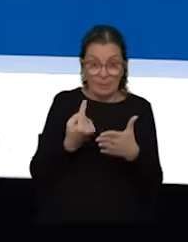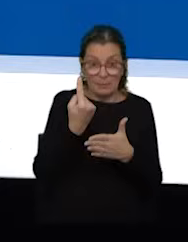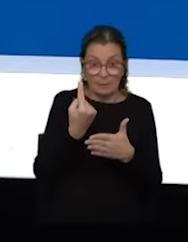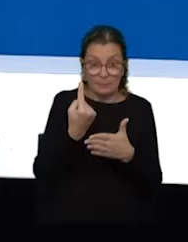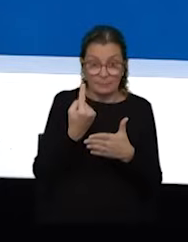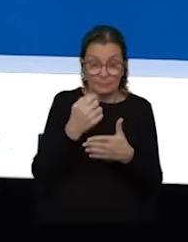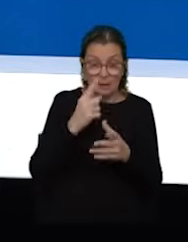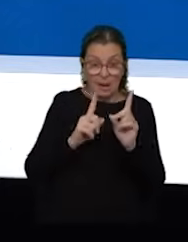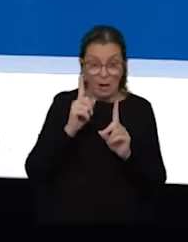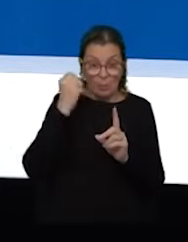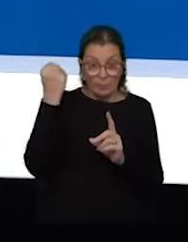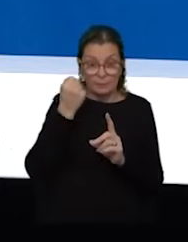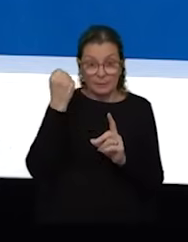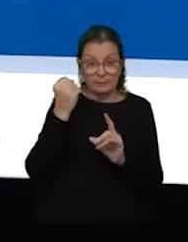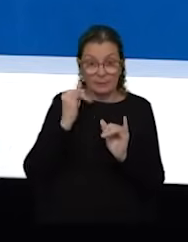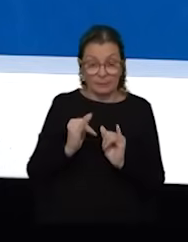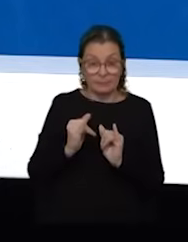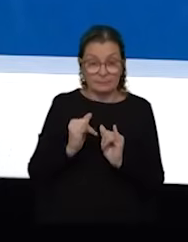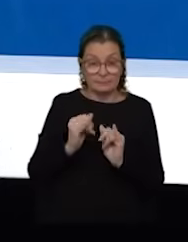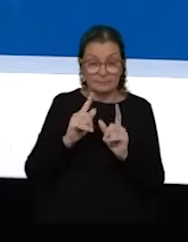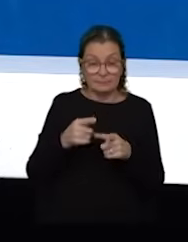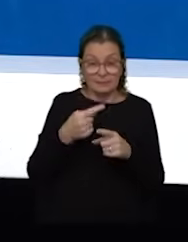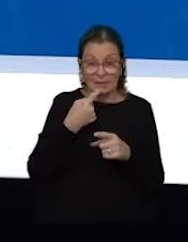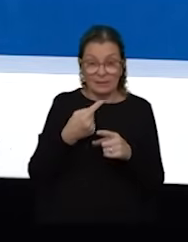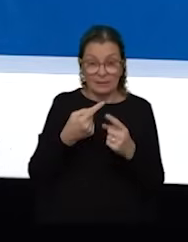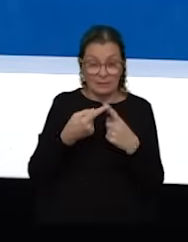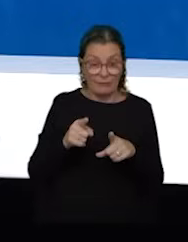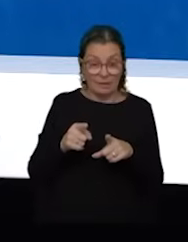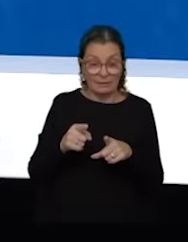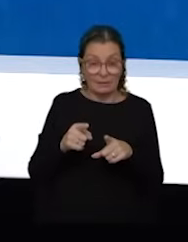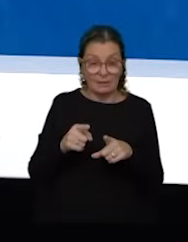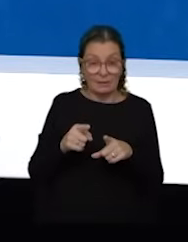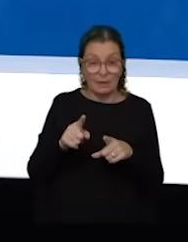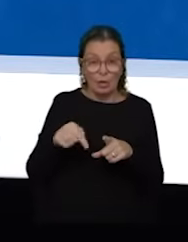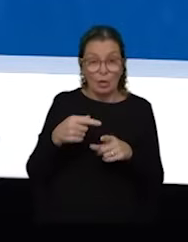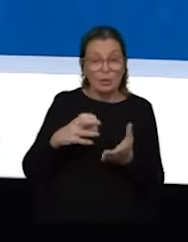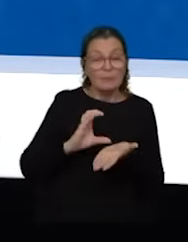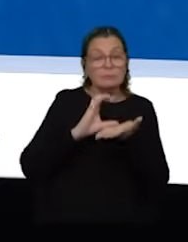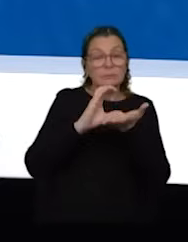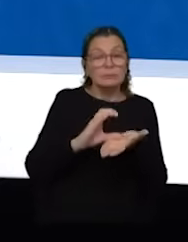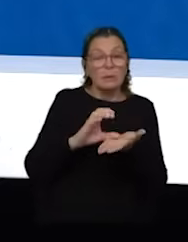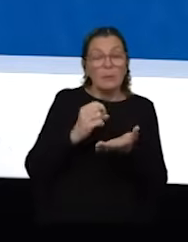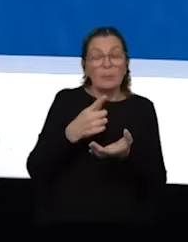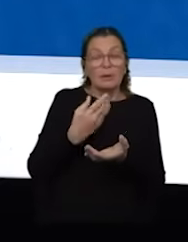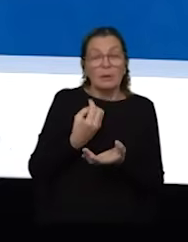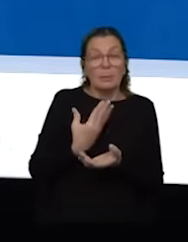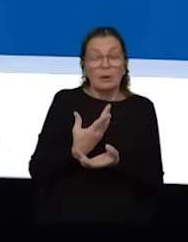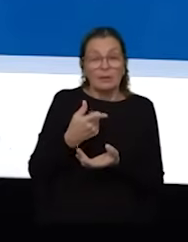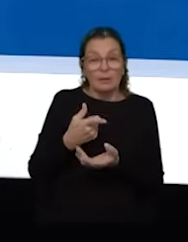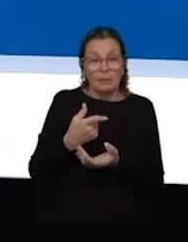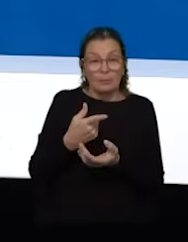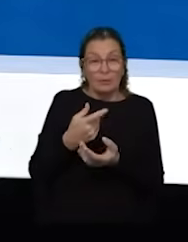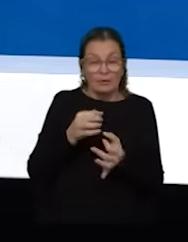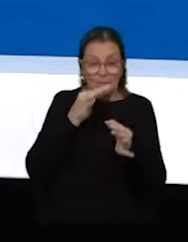es muy importante eh Y también diferenciar según el origen de las donaciones porque este es un